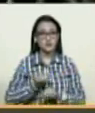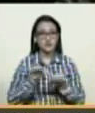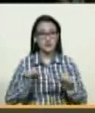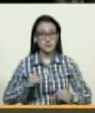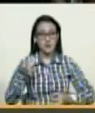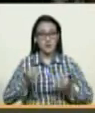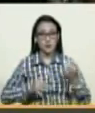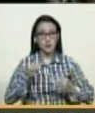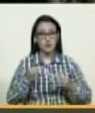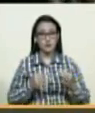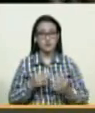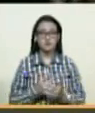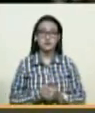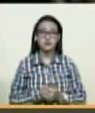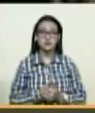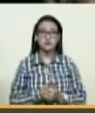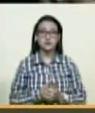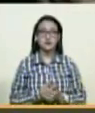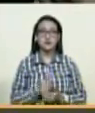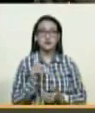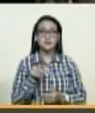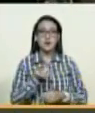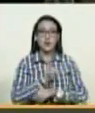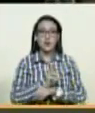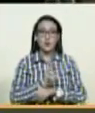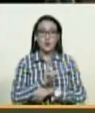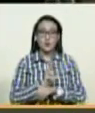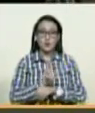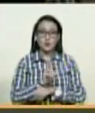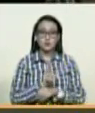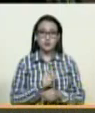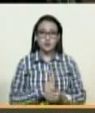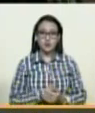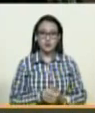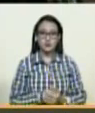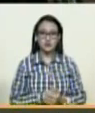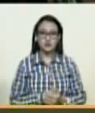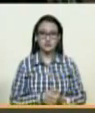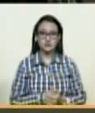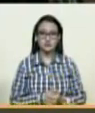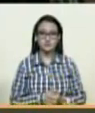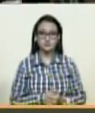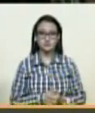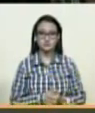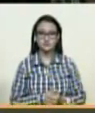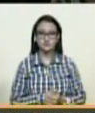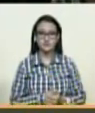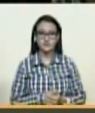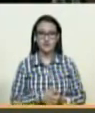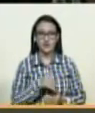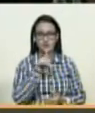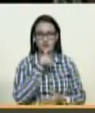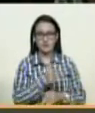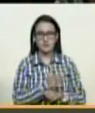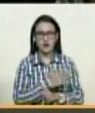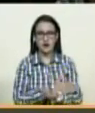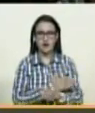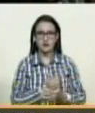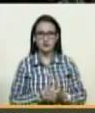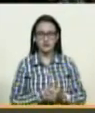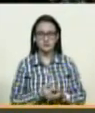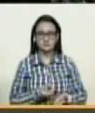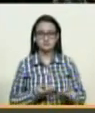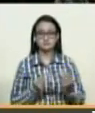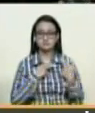y vamos a hacer uso de esos instrumentos él se le dio una un digamos un informe preliminar se le entregó al señor